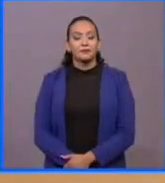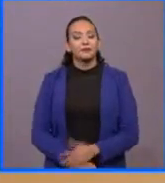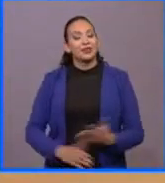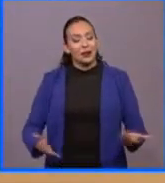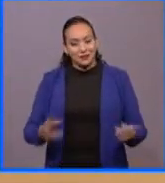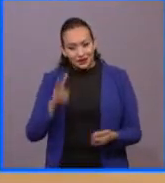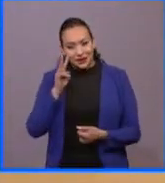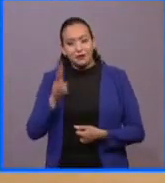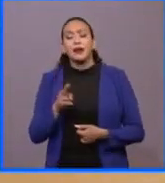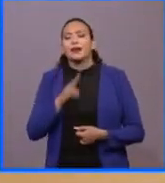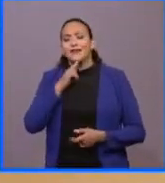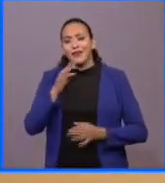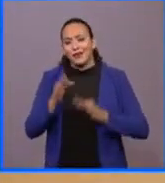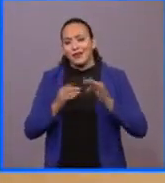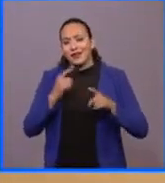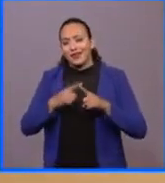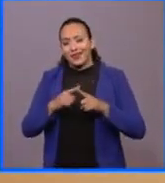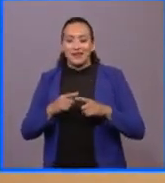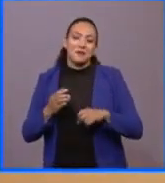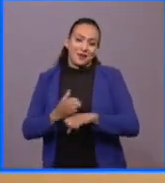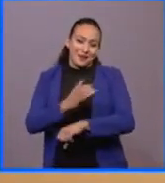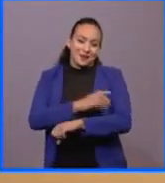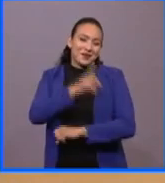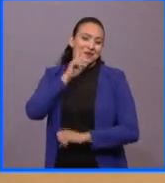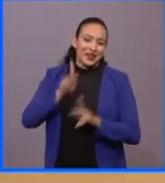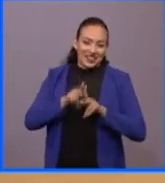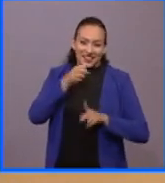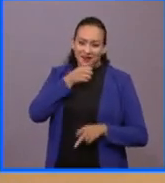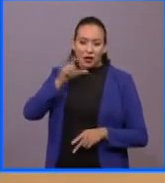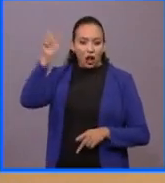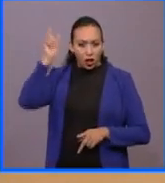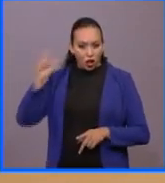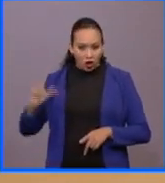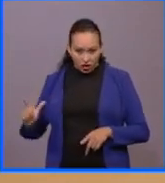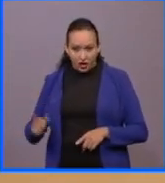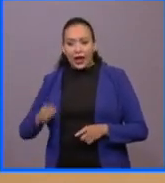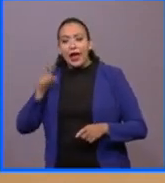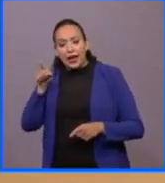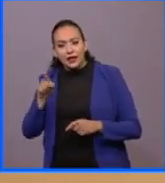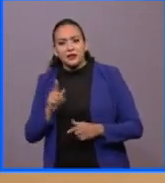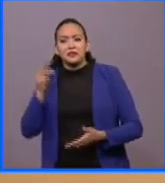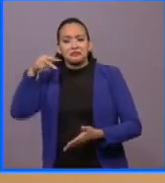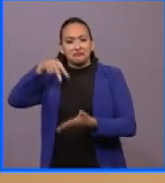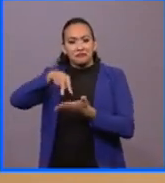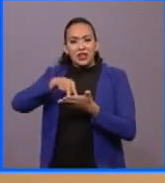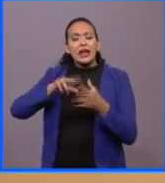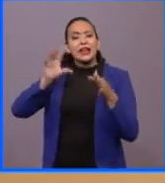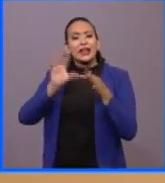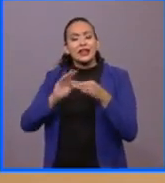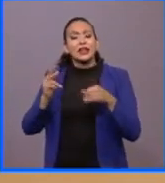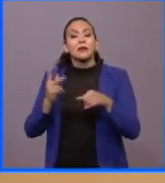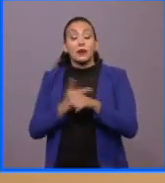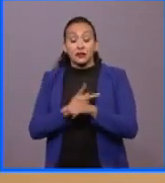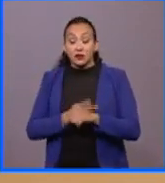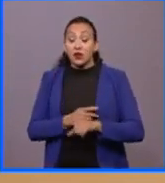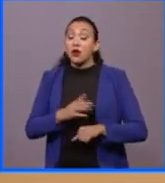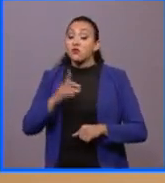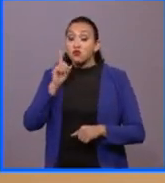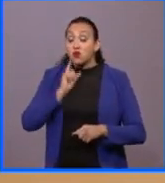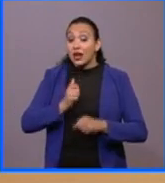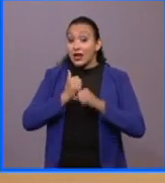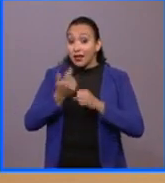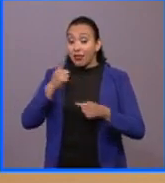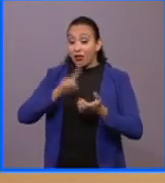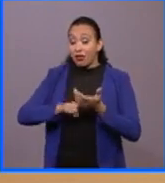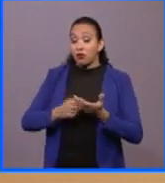Vámonos ahora al reporte de mi compañera Lorena Sánchez Cabrera respecto a un diálogo que se desarrolló sobre la violencia obstétrica en